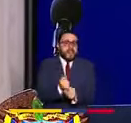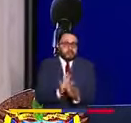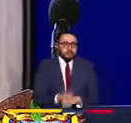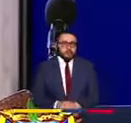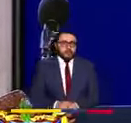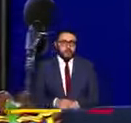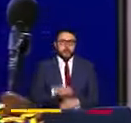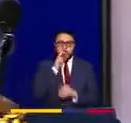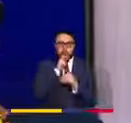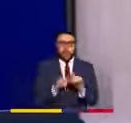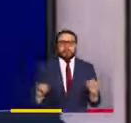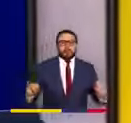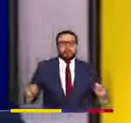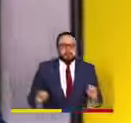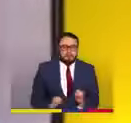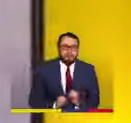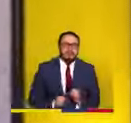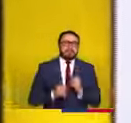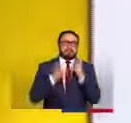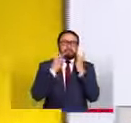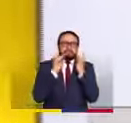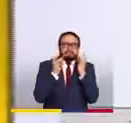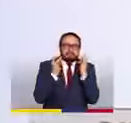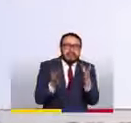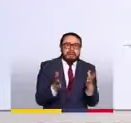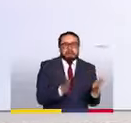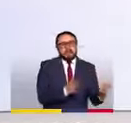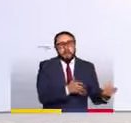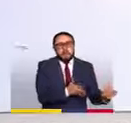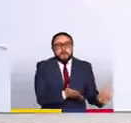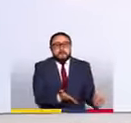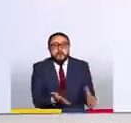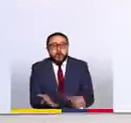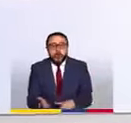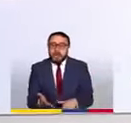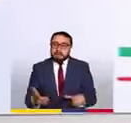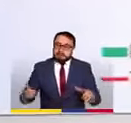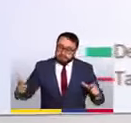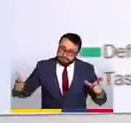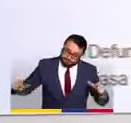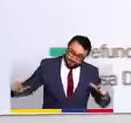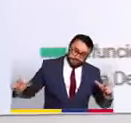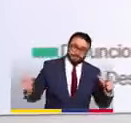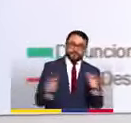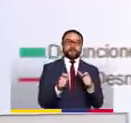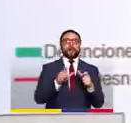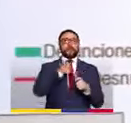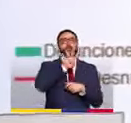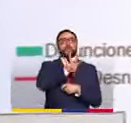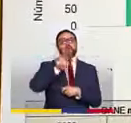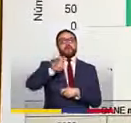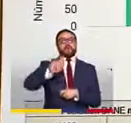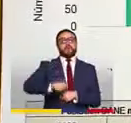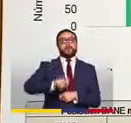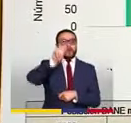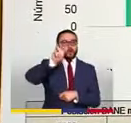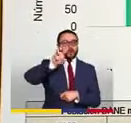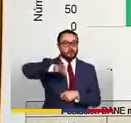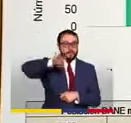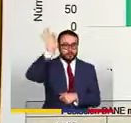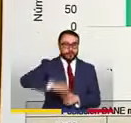la desnutrición aguda, la muerte por desnutrición aguda, en un